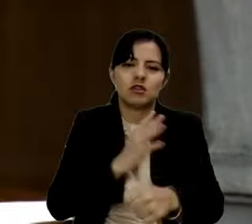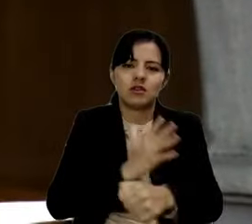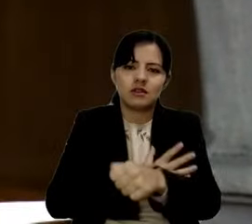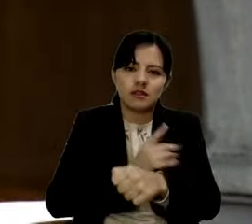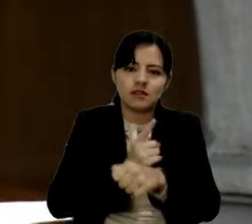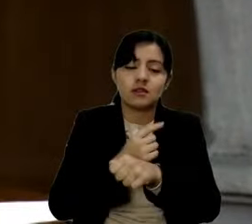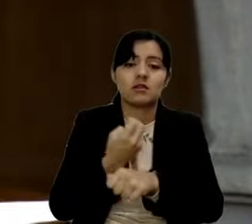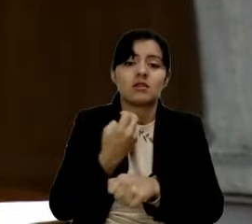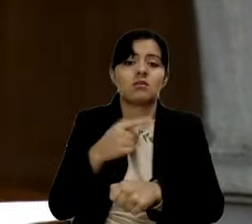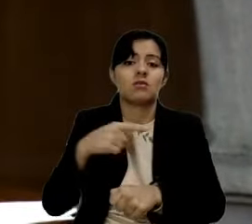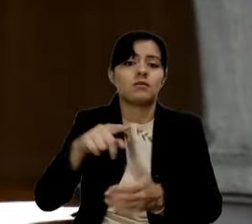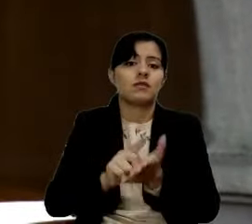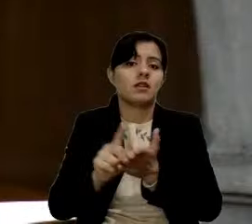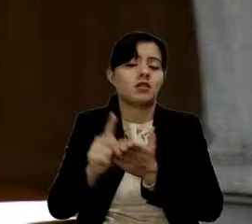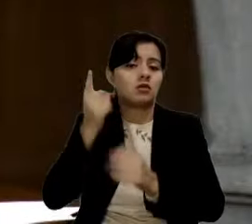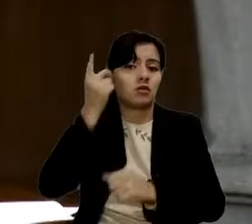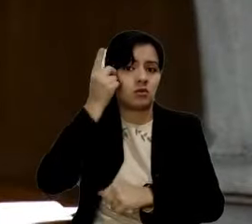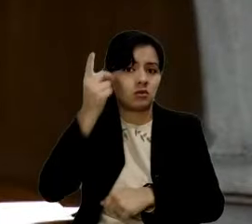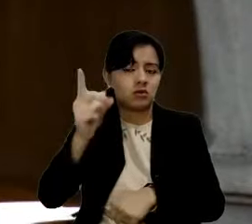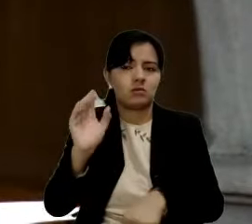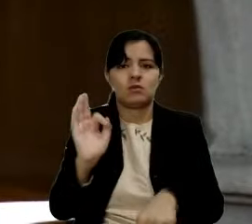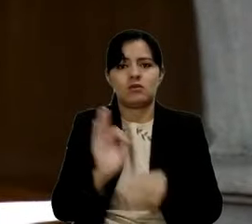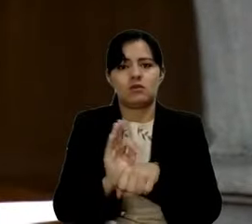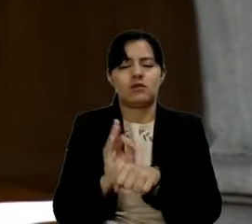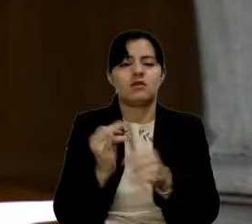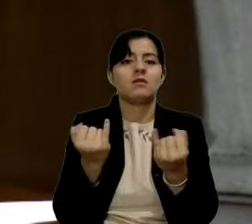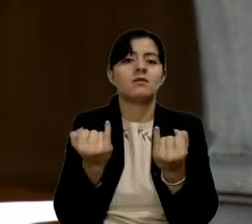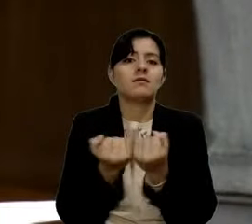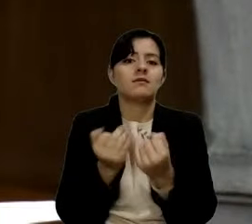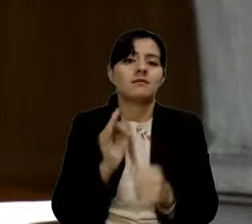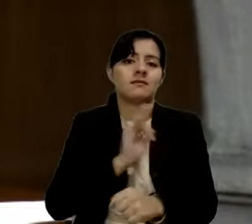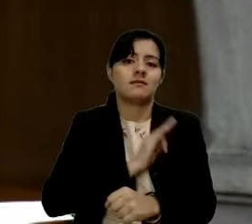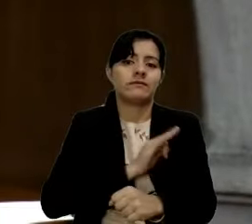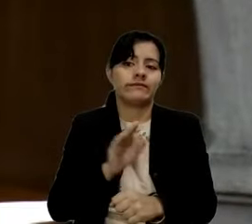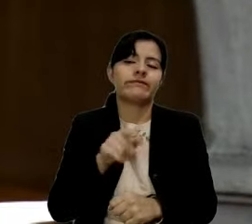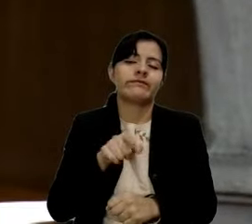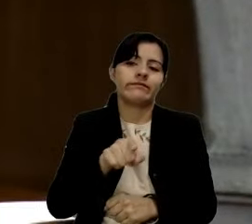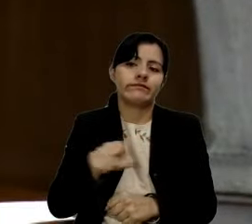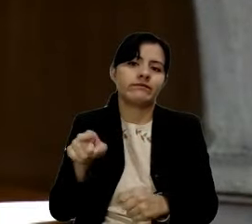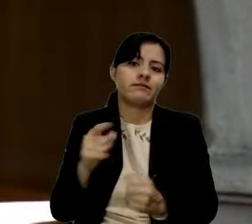como propietarios, sino que también contribuye a la seguridad vial